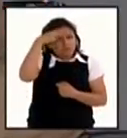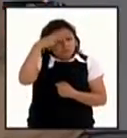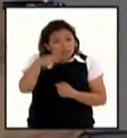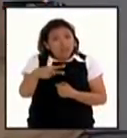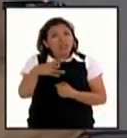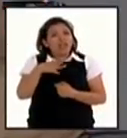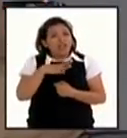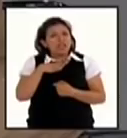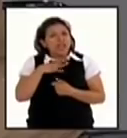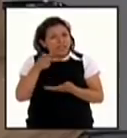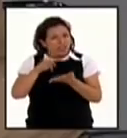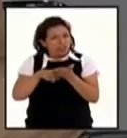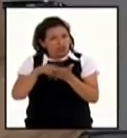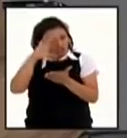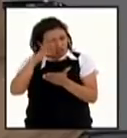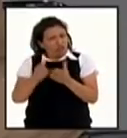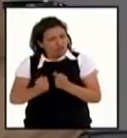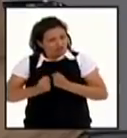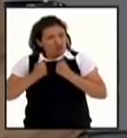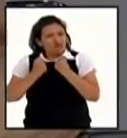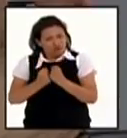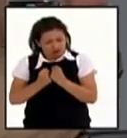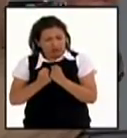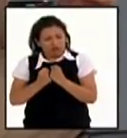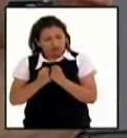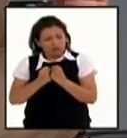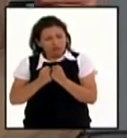fuerte componente católico, pero